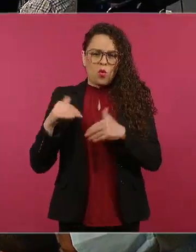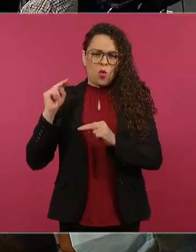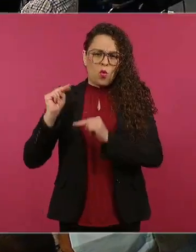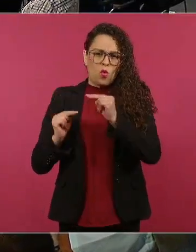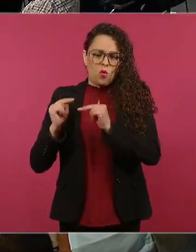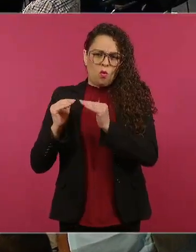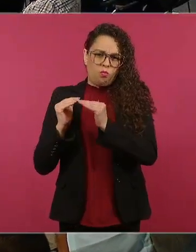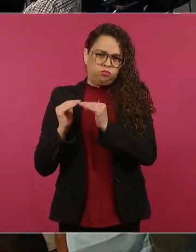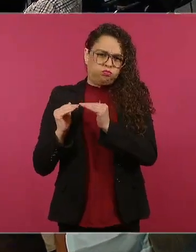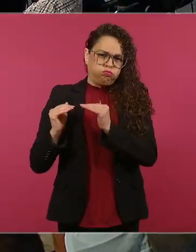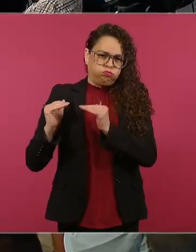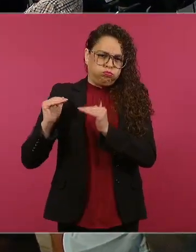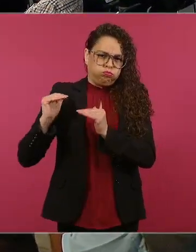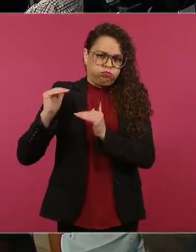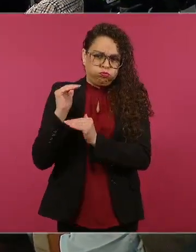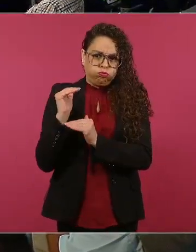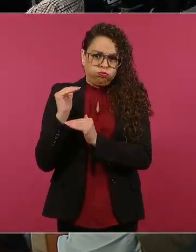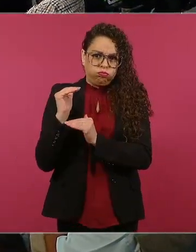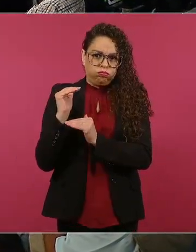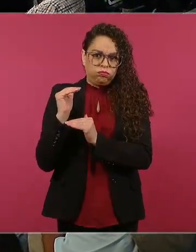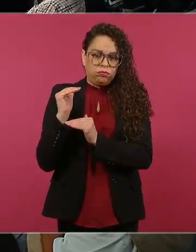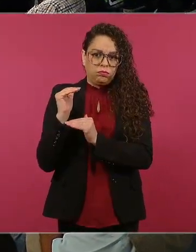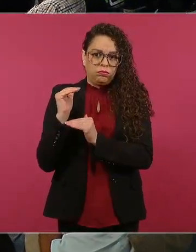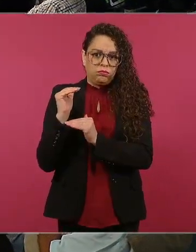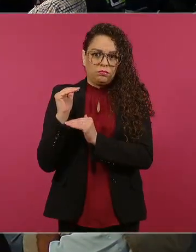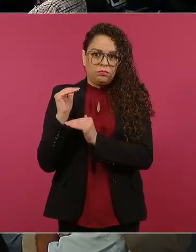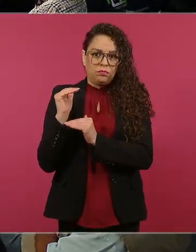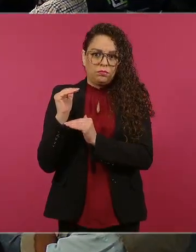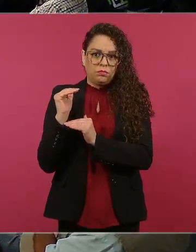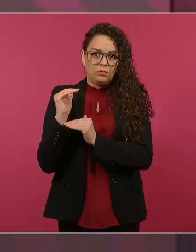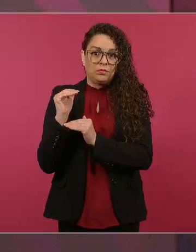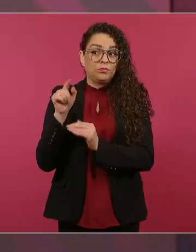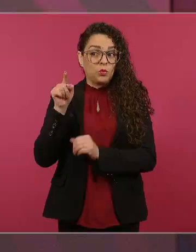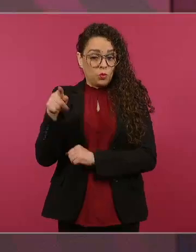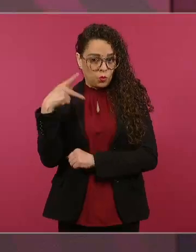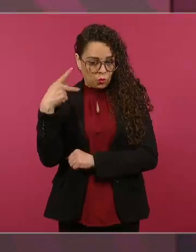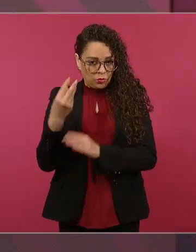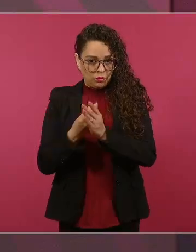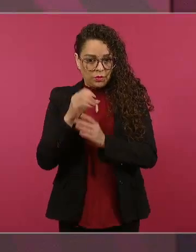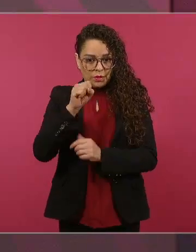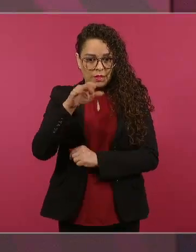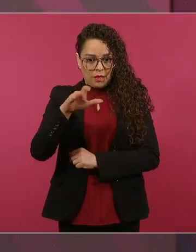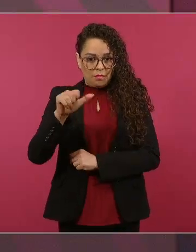un grupo de élite de la Marina en el Comando Norte.